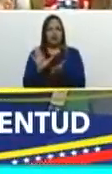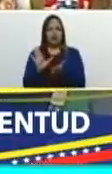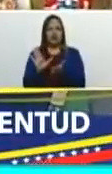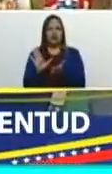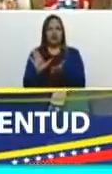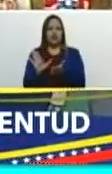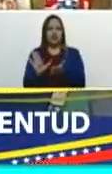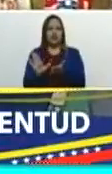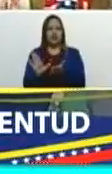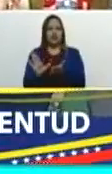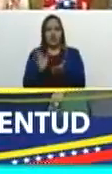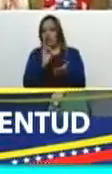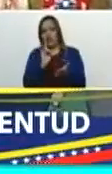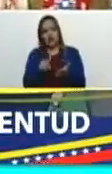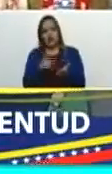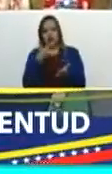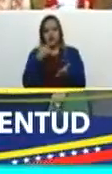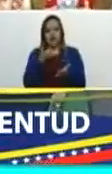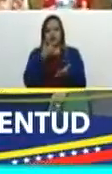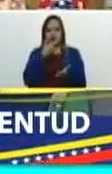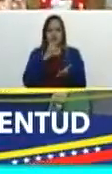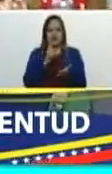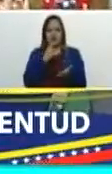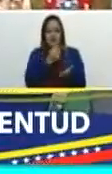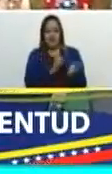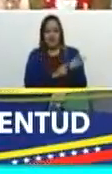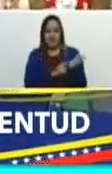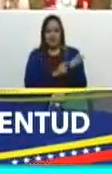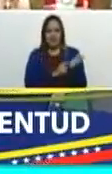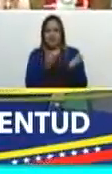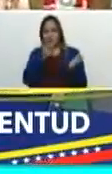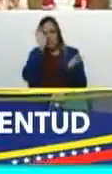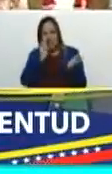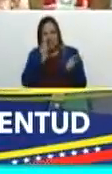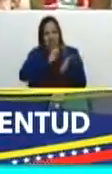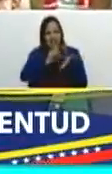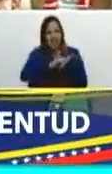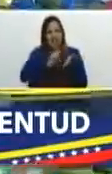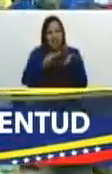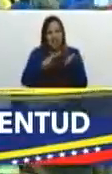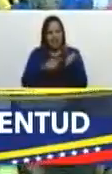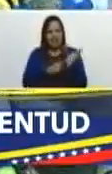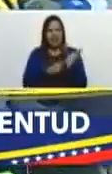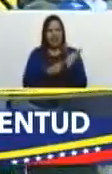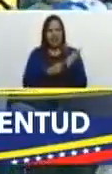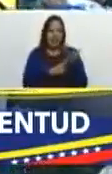No entiendo la letra. No se entiende la letra. Tienen la letra...